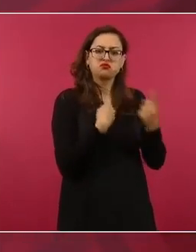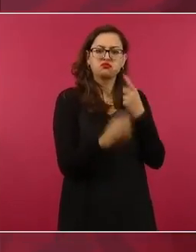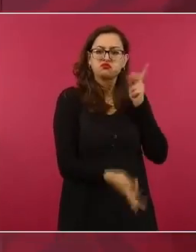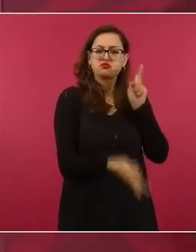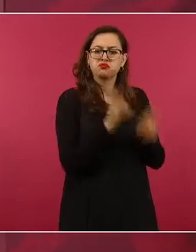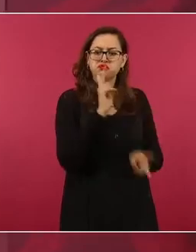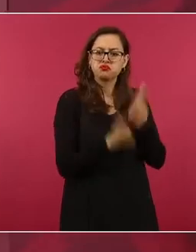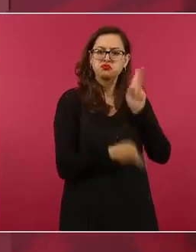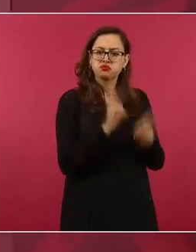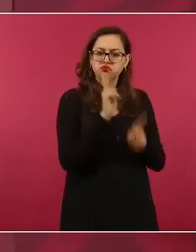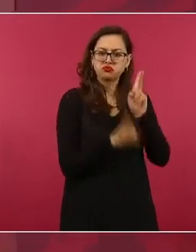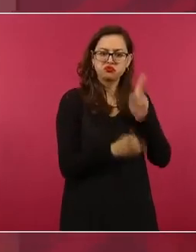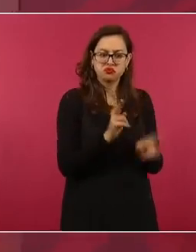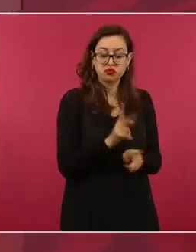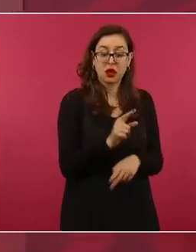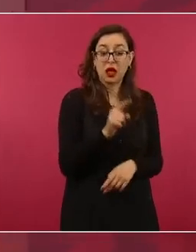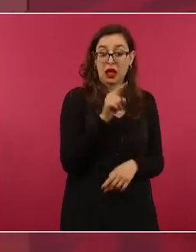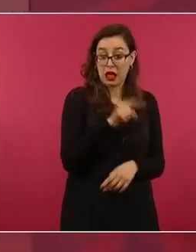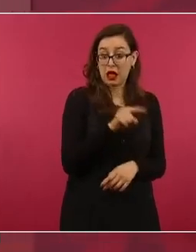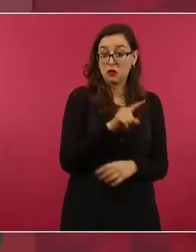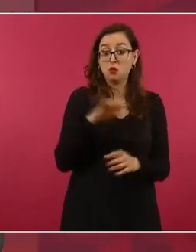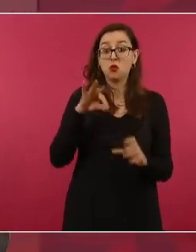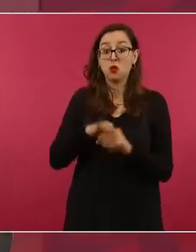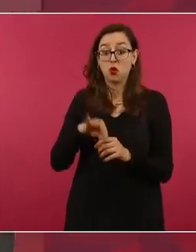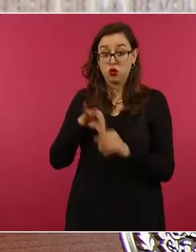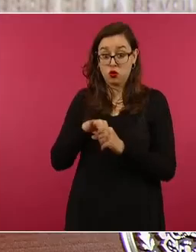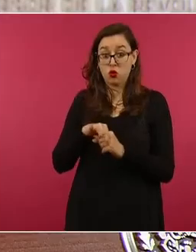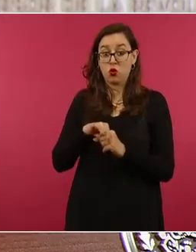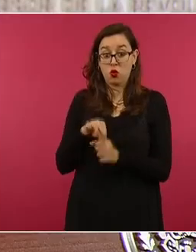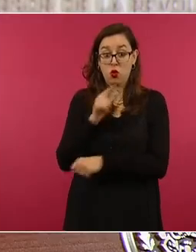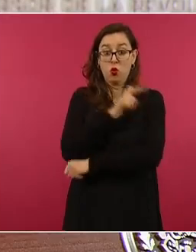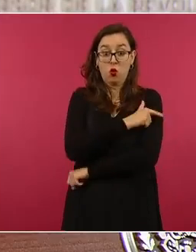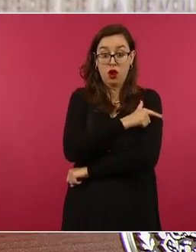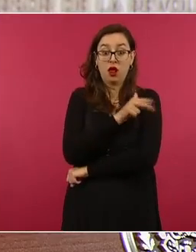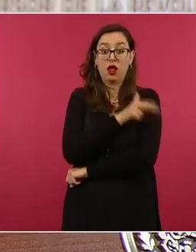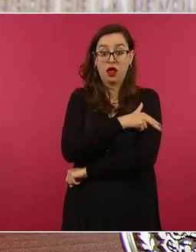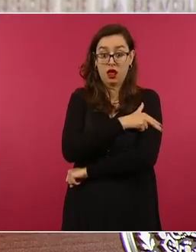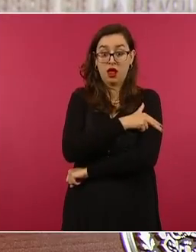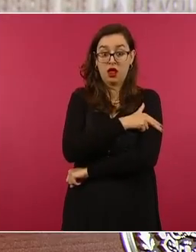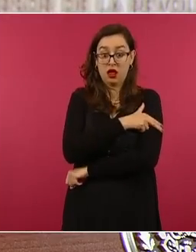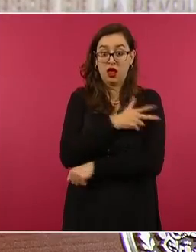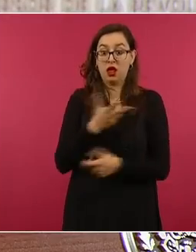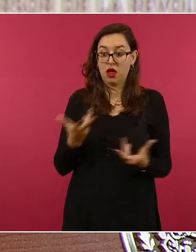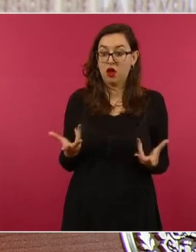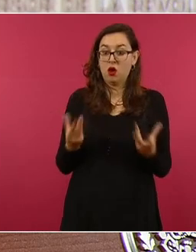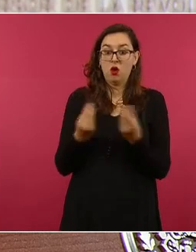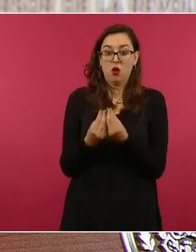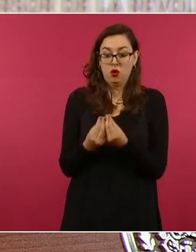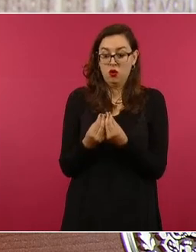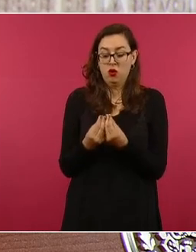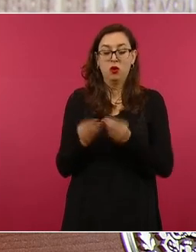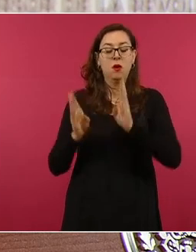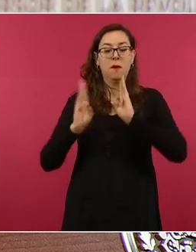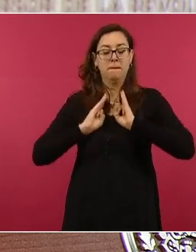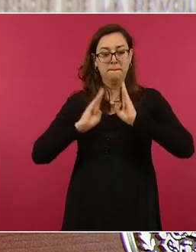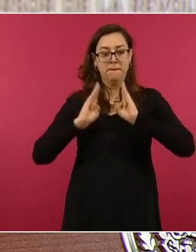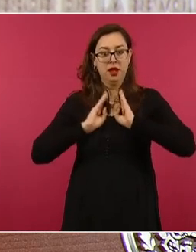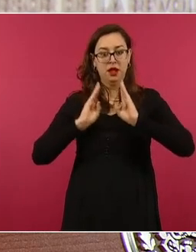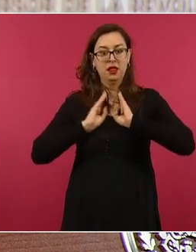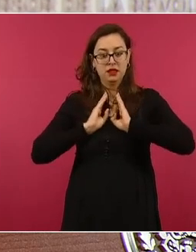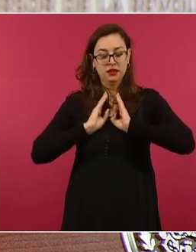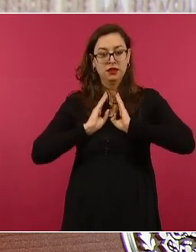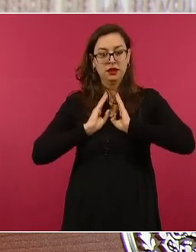a favor de que la Guardia Nacional tenga el respaldo